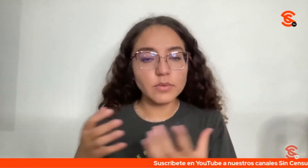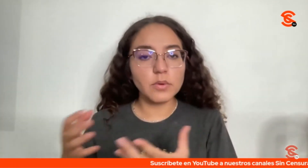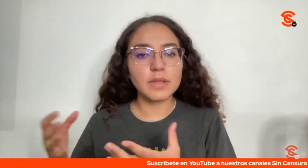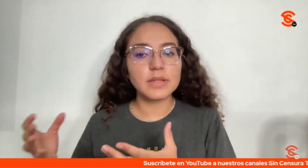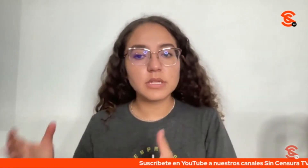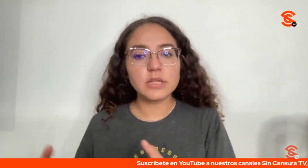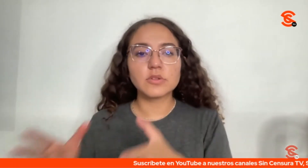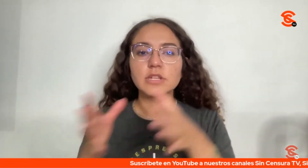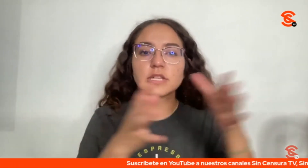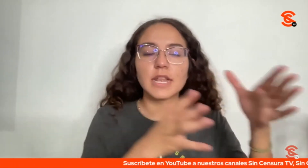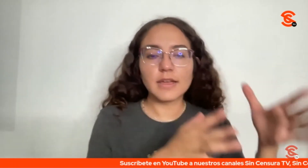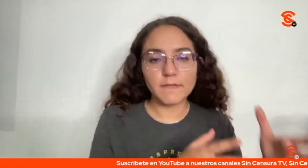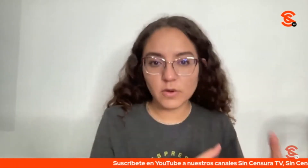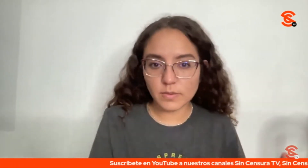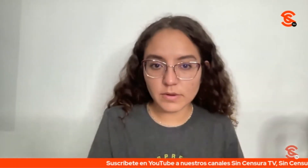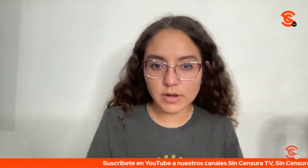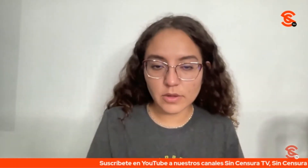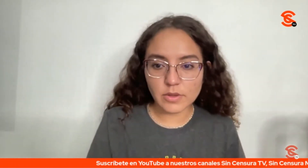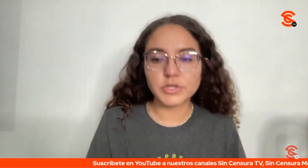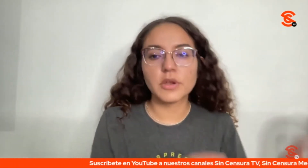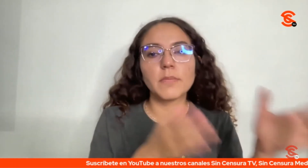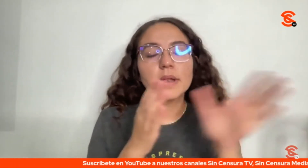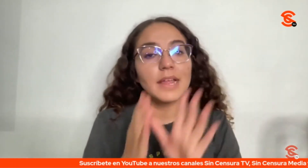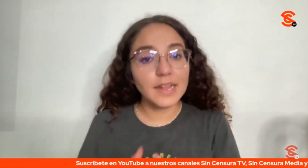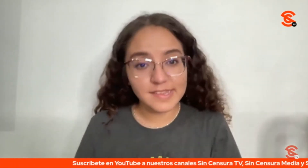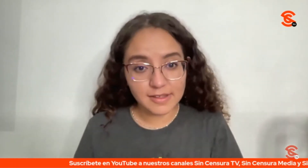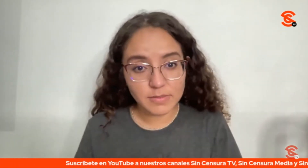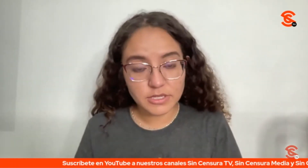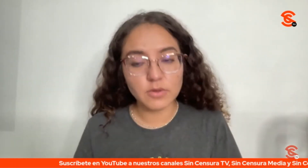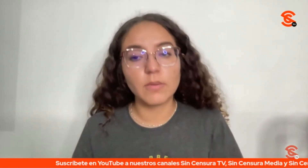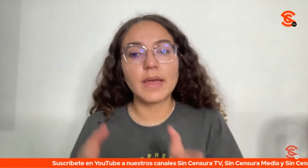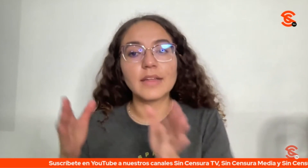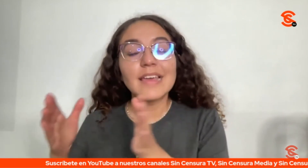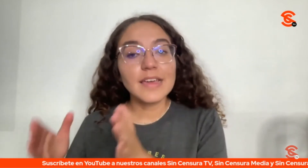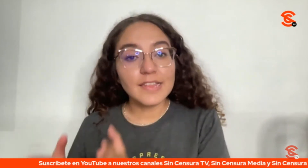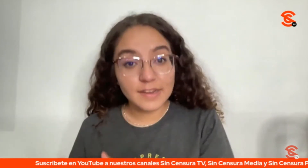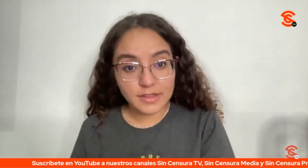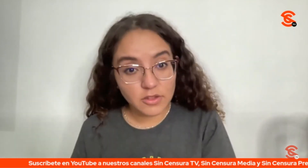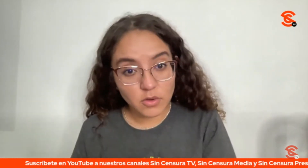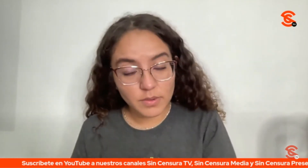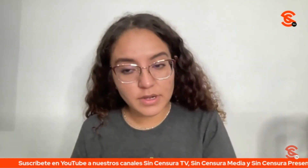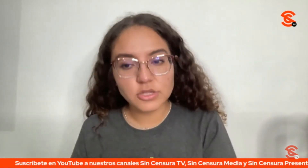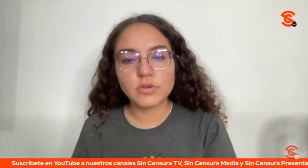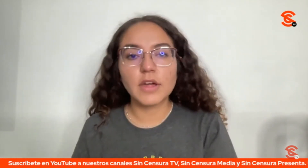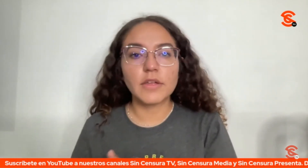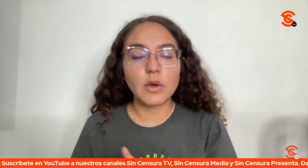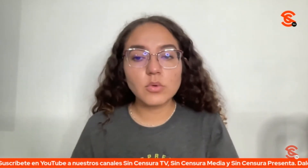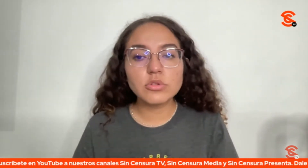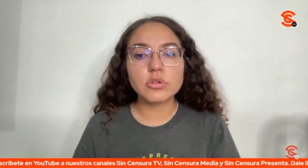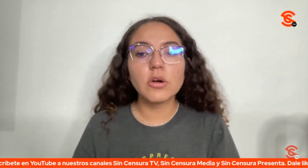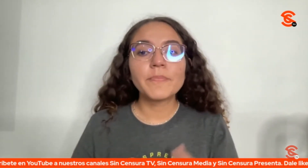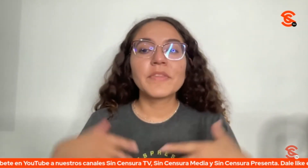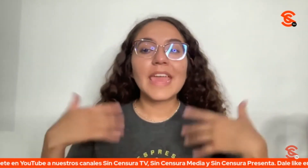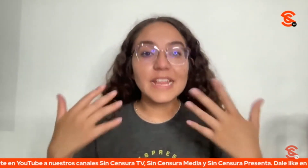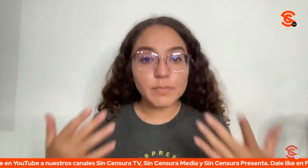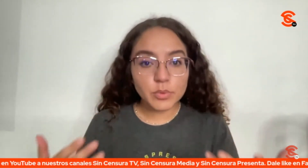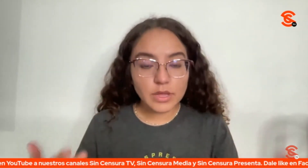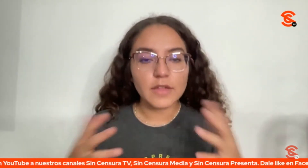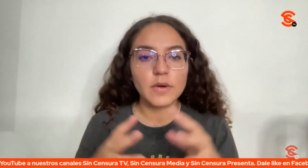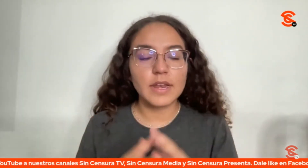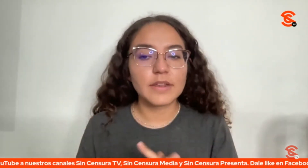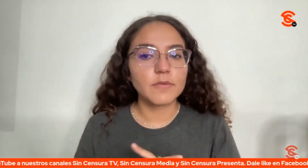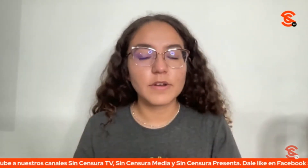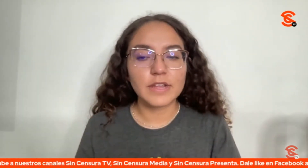trabajo que cada uno viene haciendo. Se hace la jefa de gobierno Claudia Sheinbaum, el canciller Marcelo Ebrard, el secretario de Gobernación Adán Augusto,